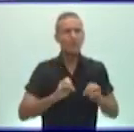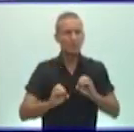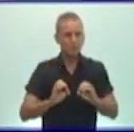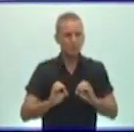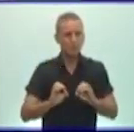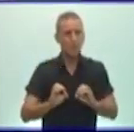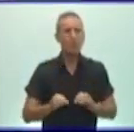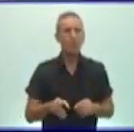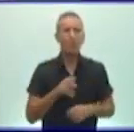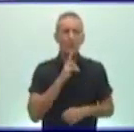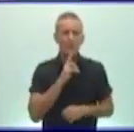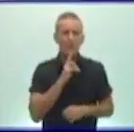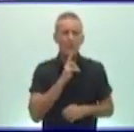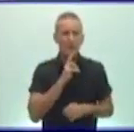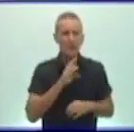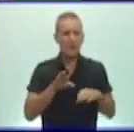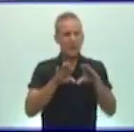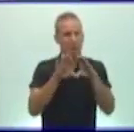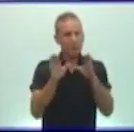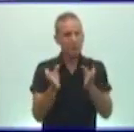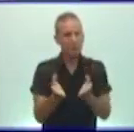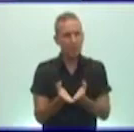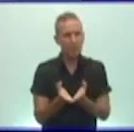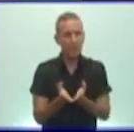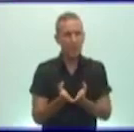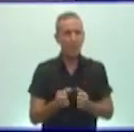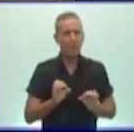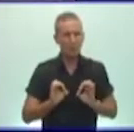planeta. ¡Cuídala! ¡El agua es vida!